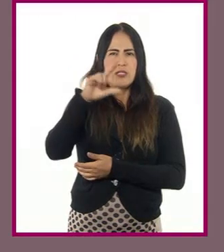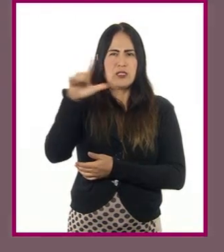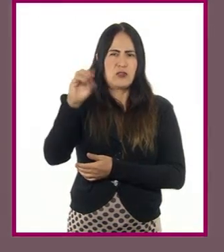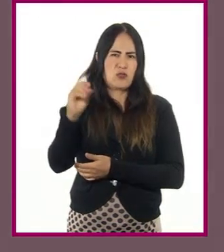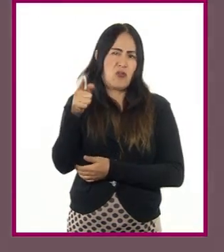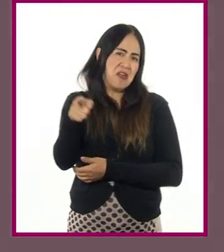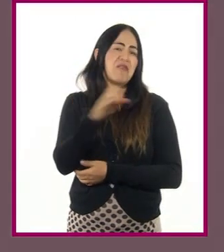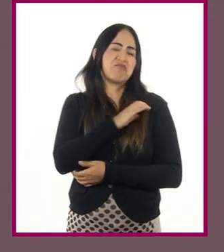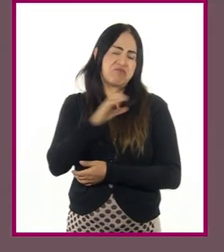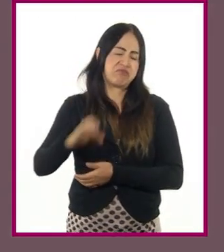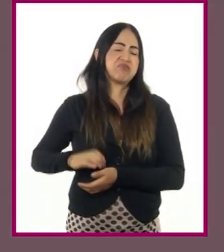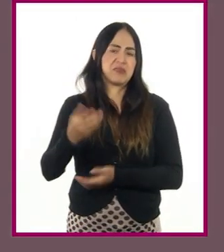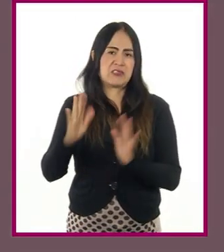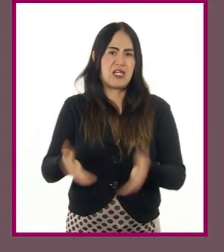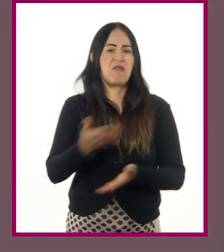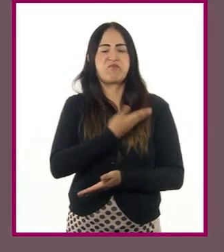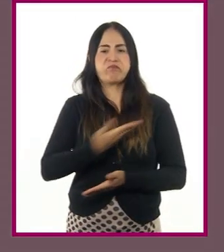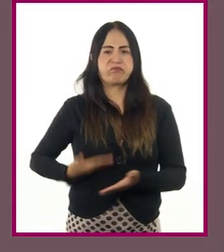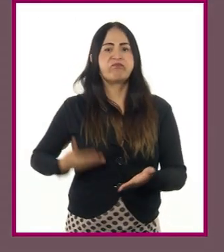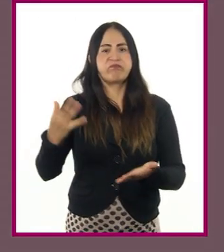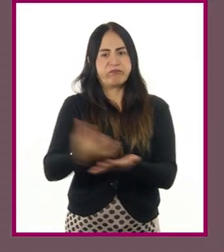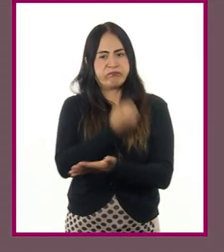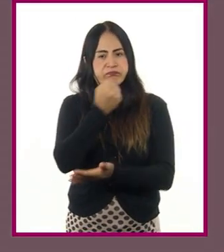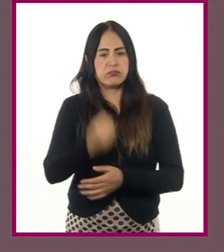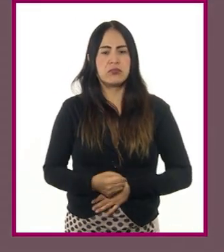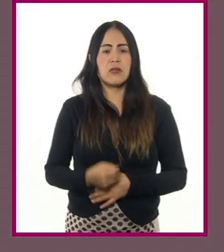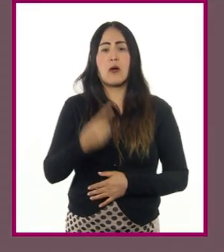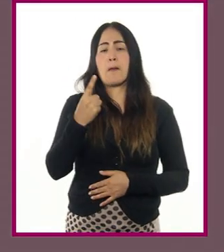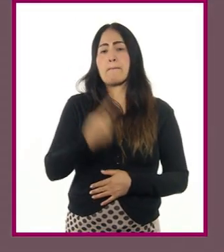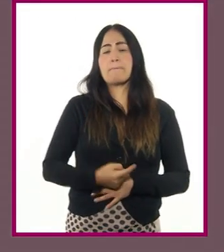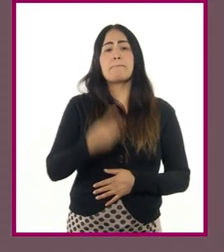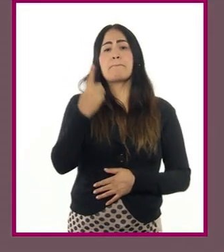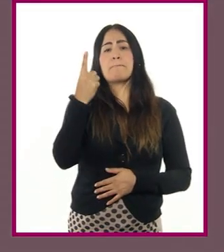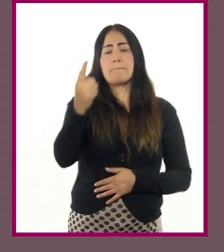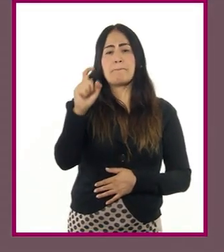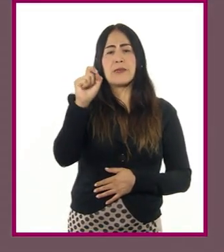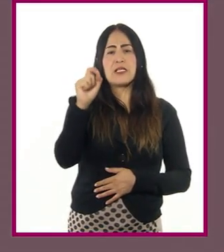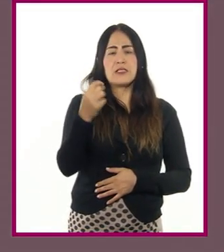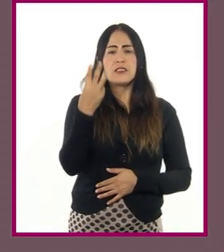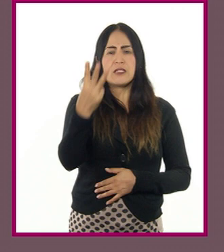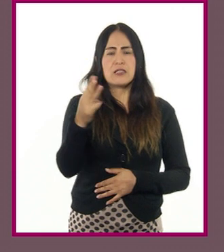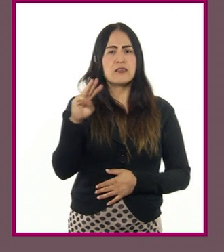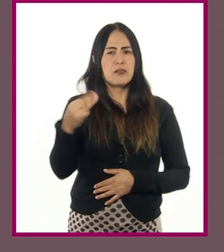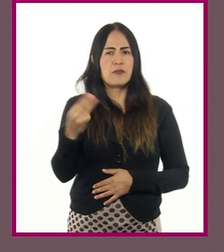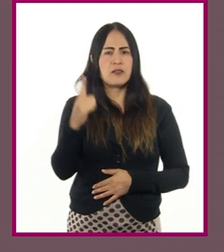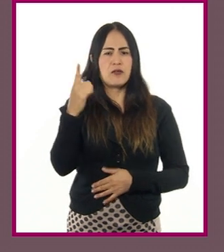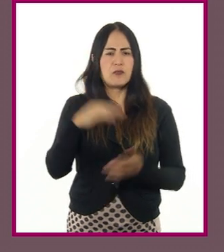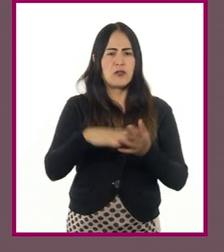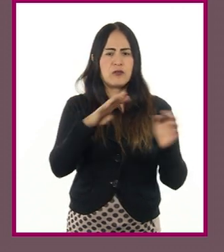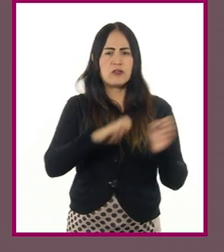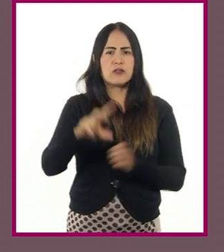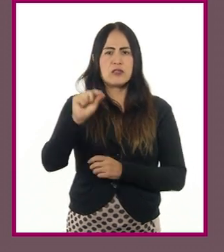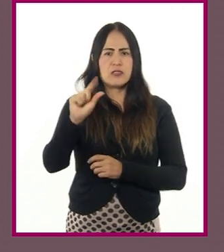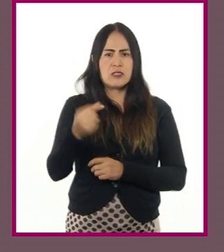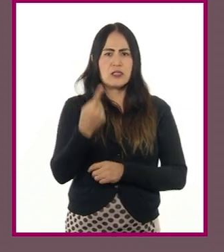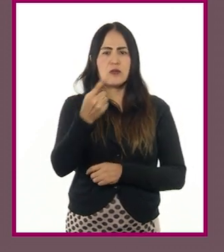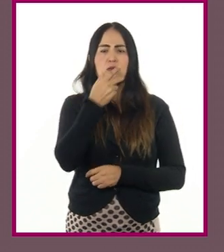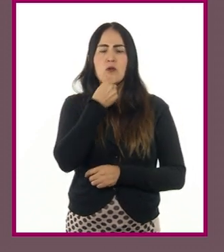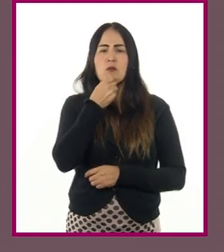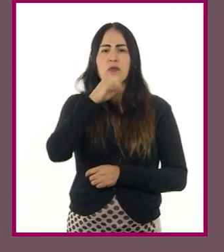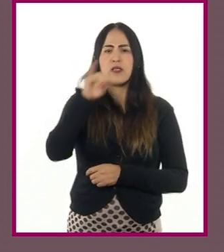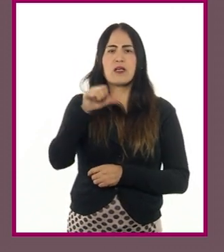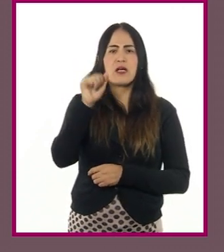presidencia. Sobre movimientos campesinos, el 23 de mayo de 1962, Rubén Jaramillo fue